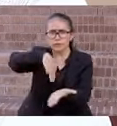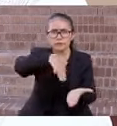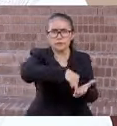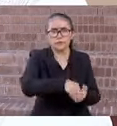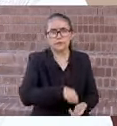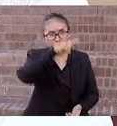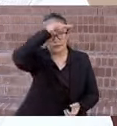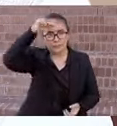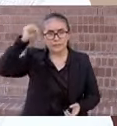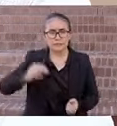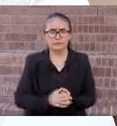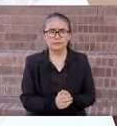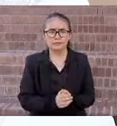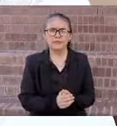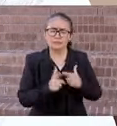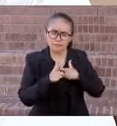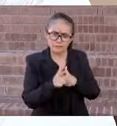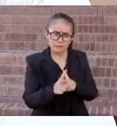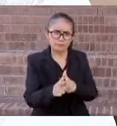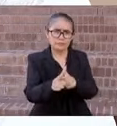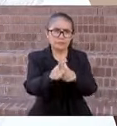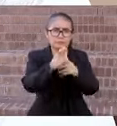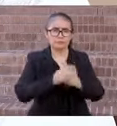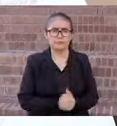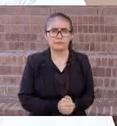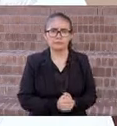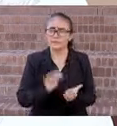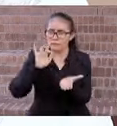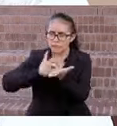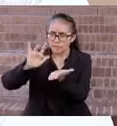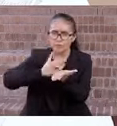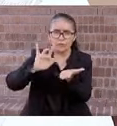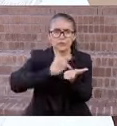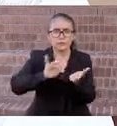nayarit vamos a seguir apoyando